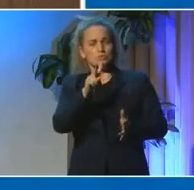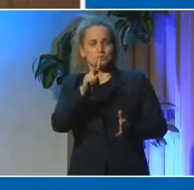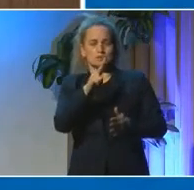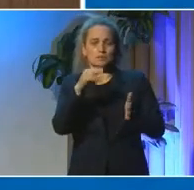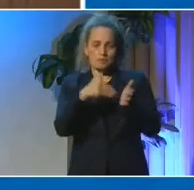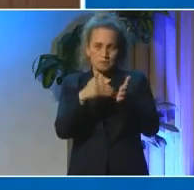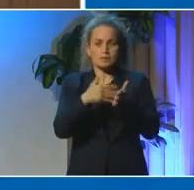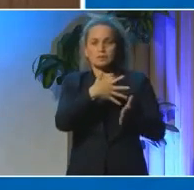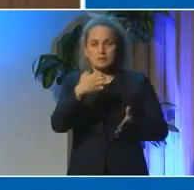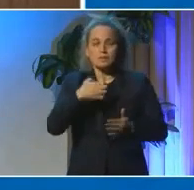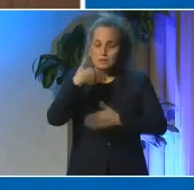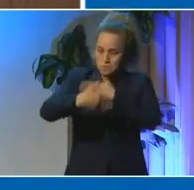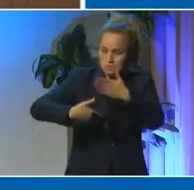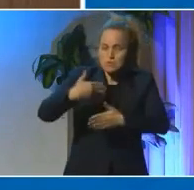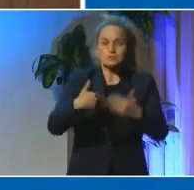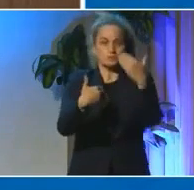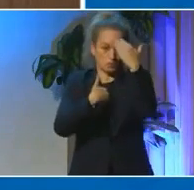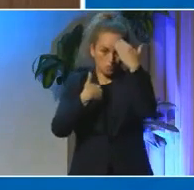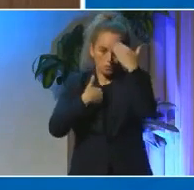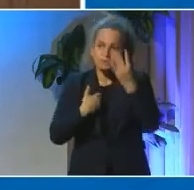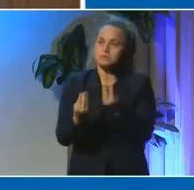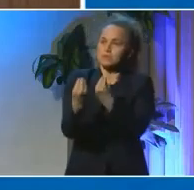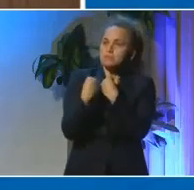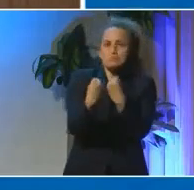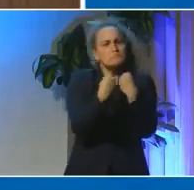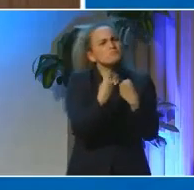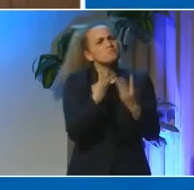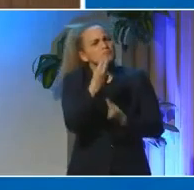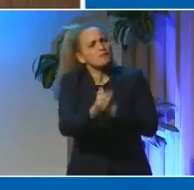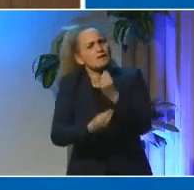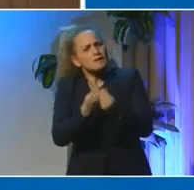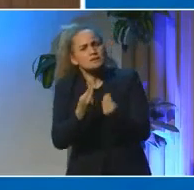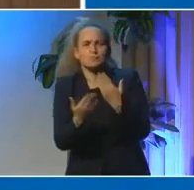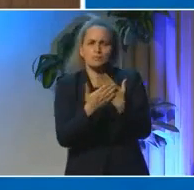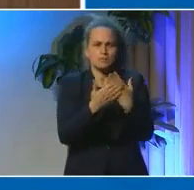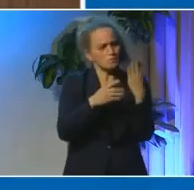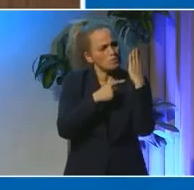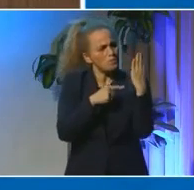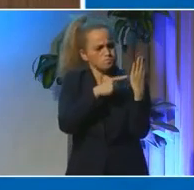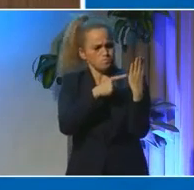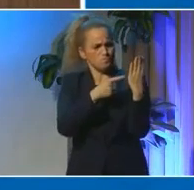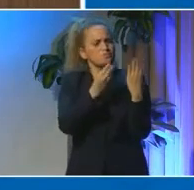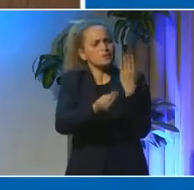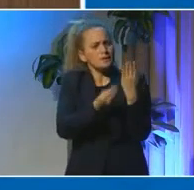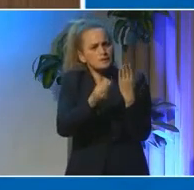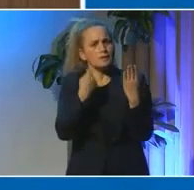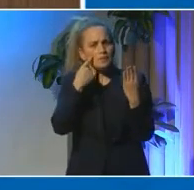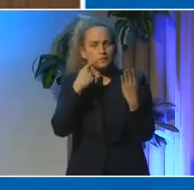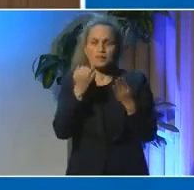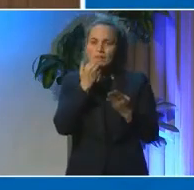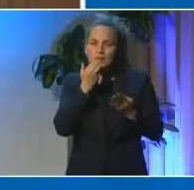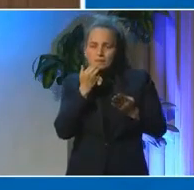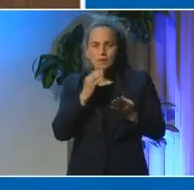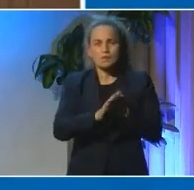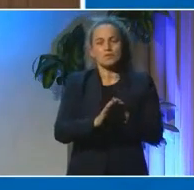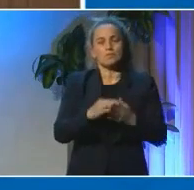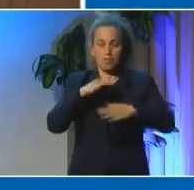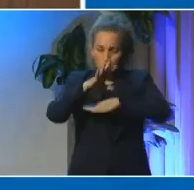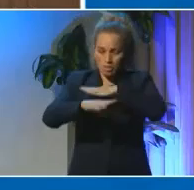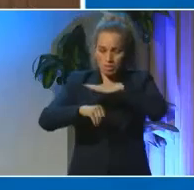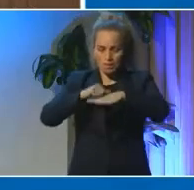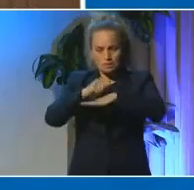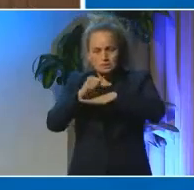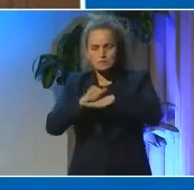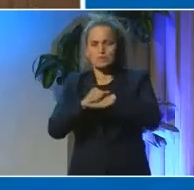estamos empezando un proceso de conciencia En qué hacemos con esos dispositivos móviles los llamados rades que son los residuos de